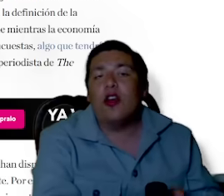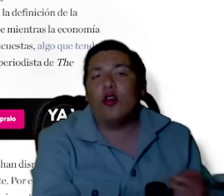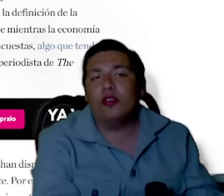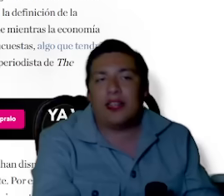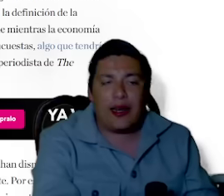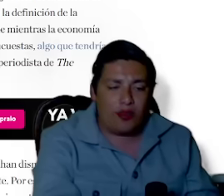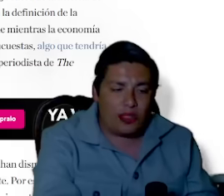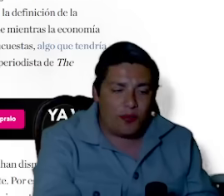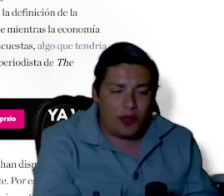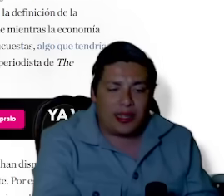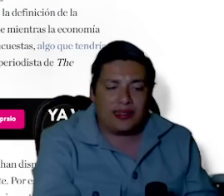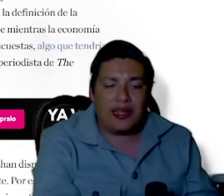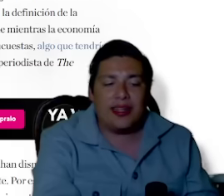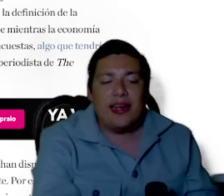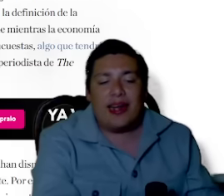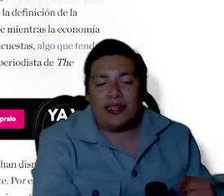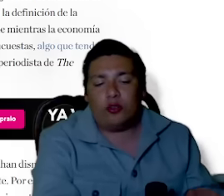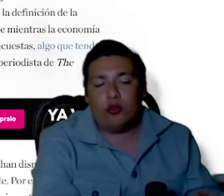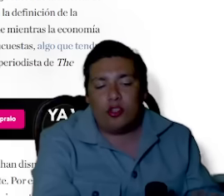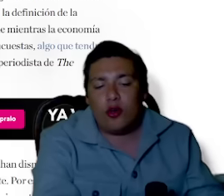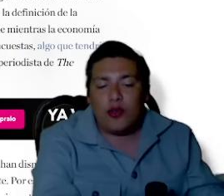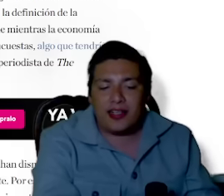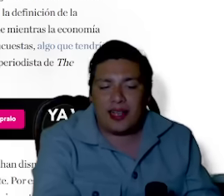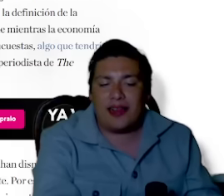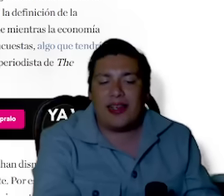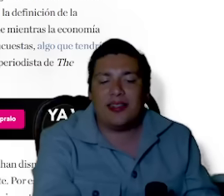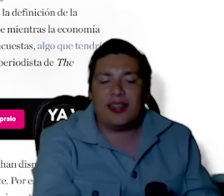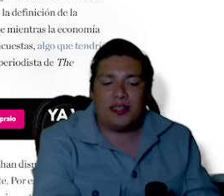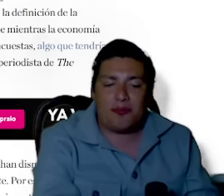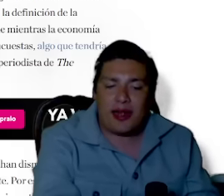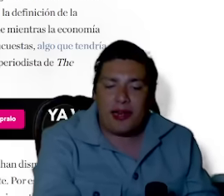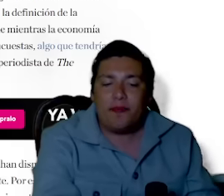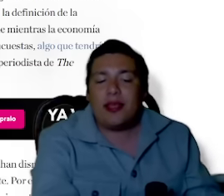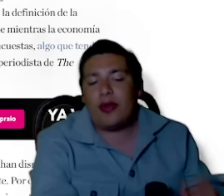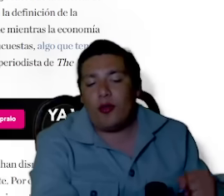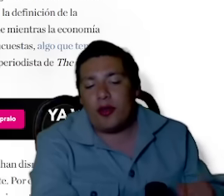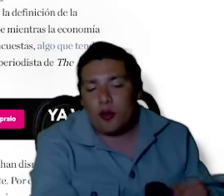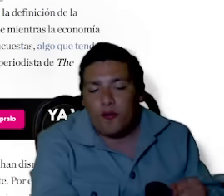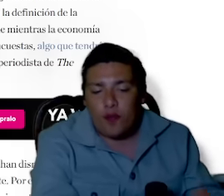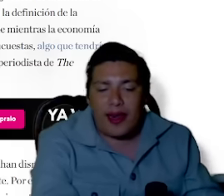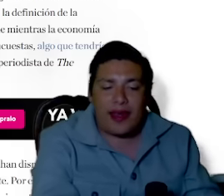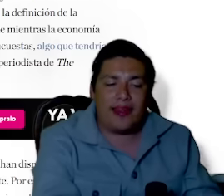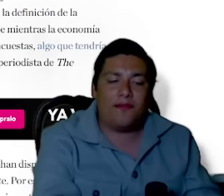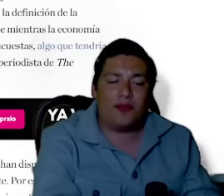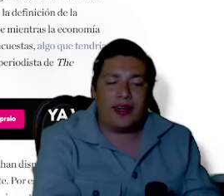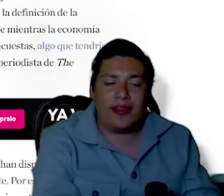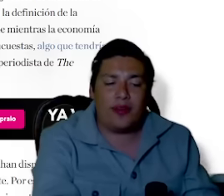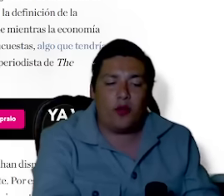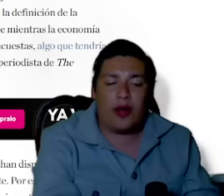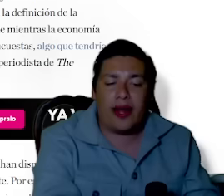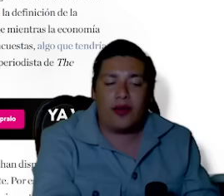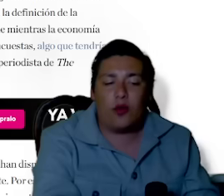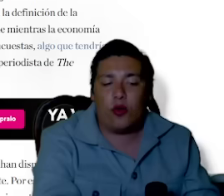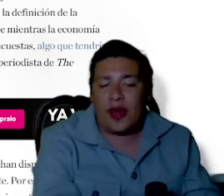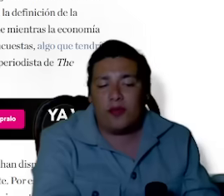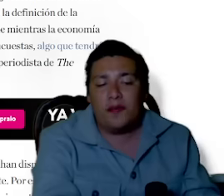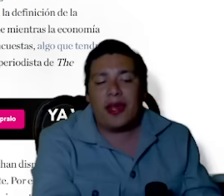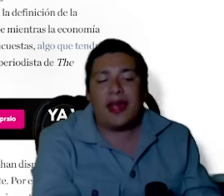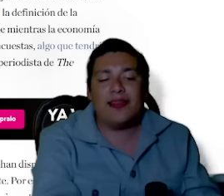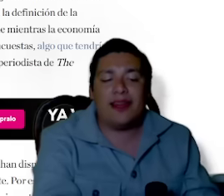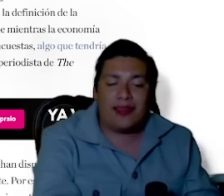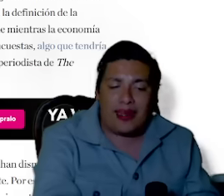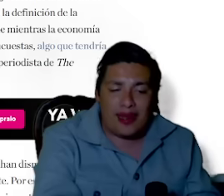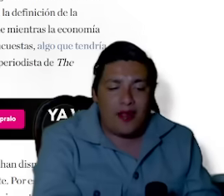elección contra los dem atas la resolución judicial de esta semana que lo dejó fuera de la interna de